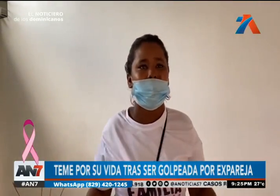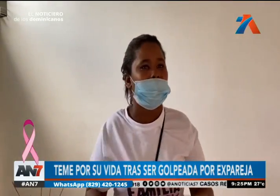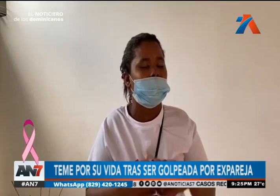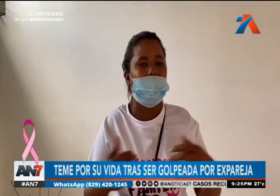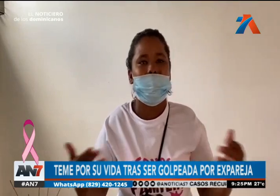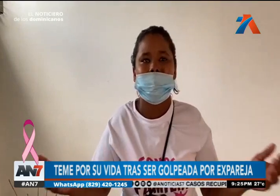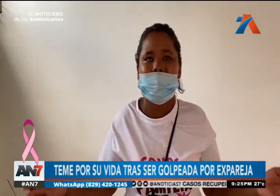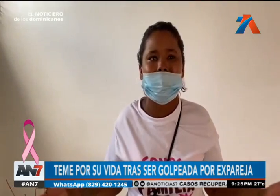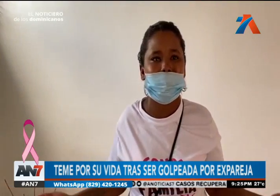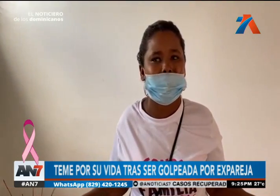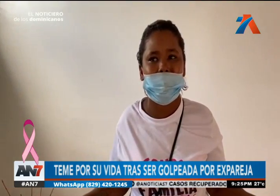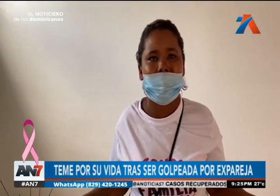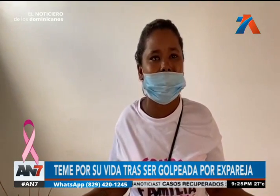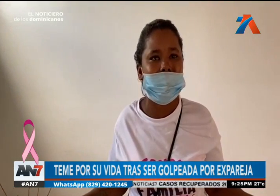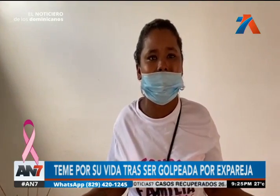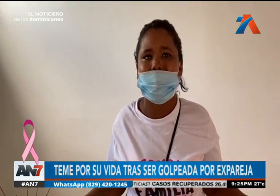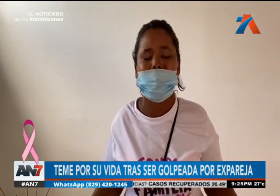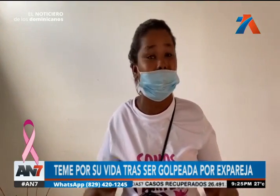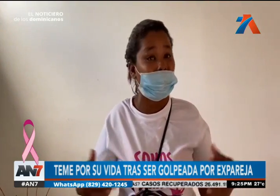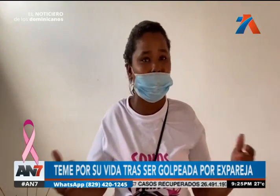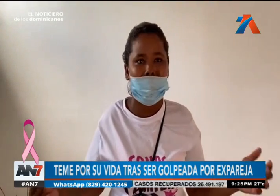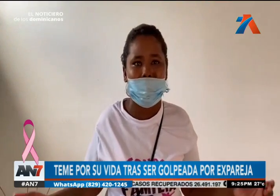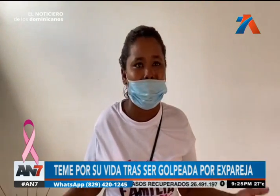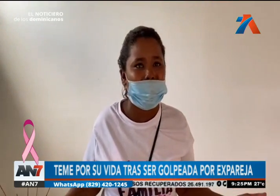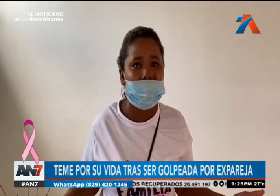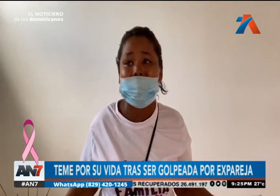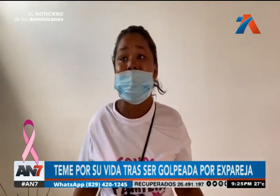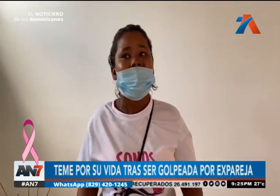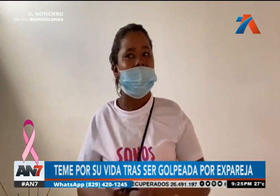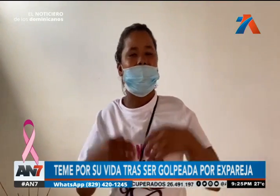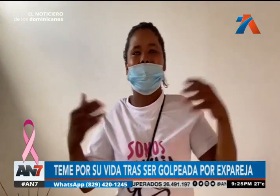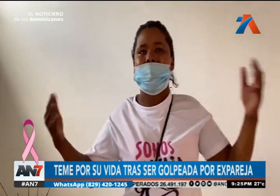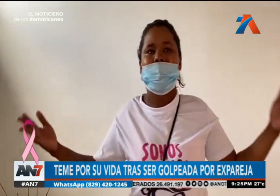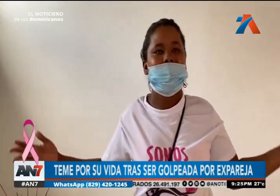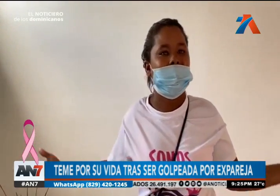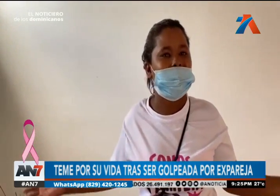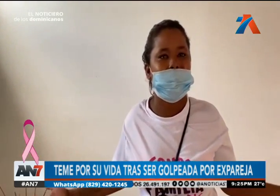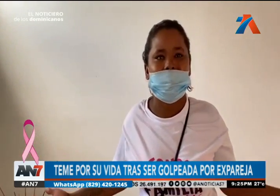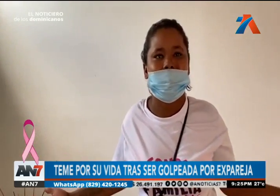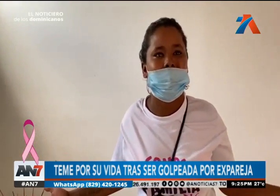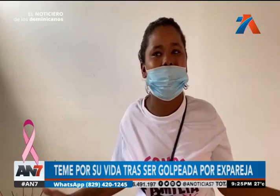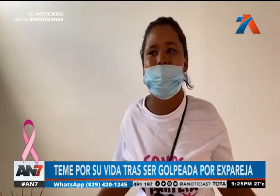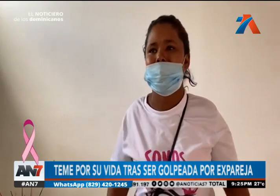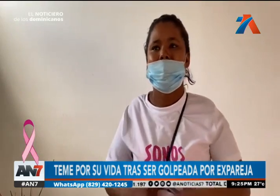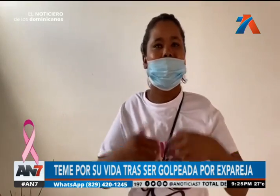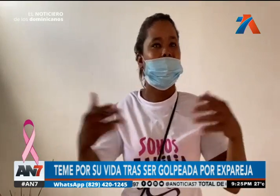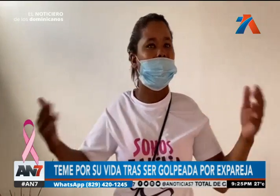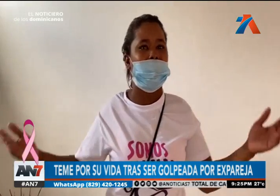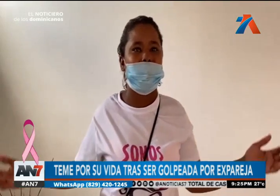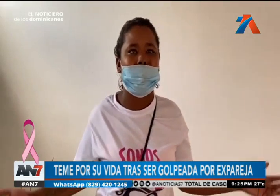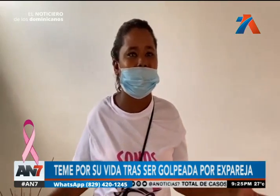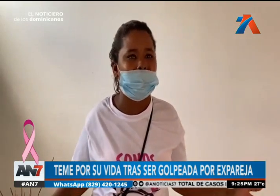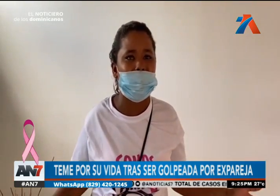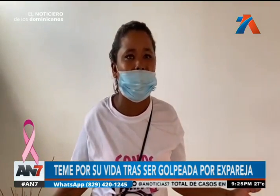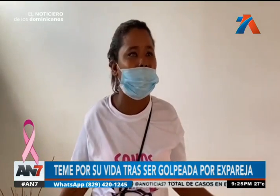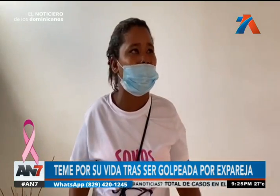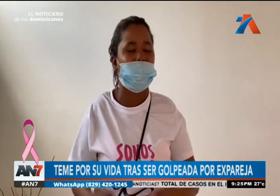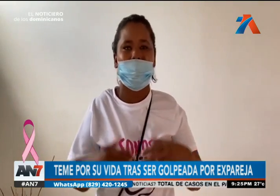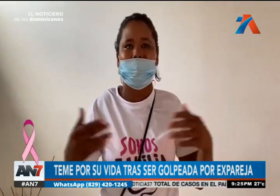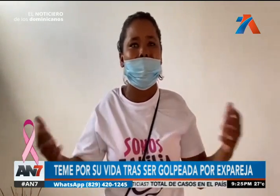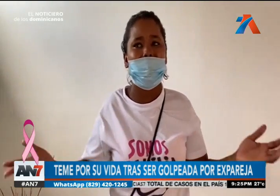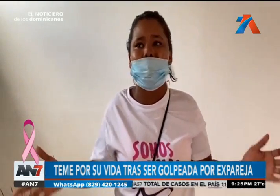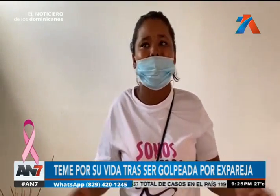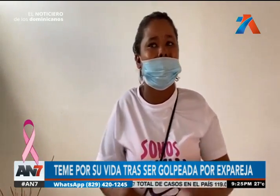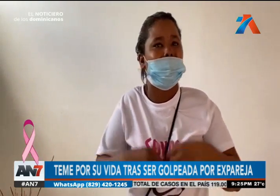conmigo. La policía no me hace caso en el cuartel, lo que dicen que yo soy una loca. En la fiscalía nadie me hace caso, allá agarran al papá de Jordi,